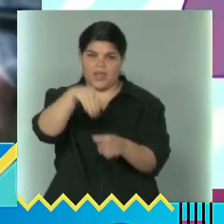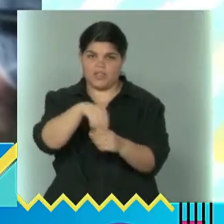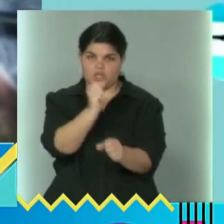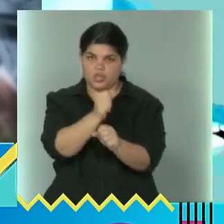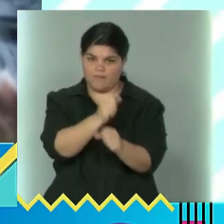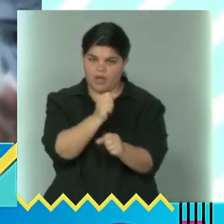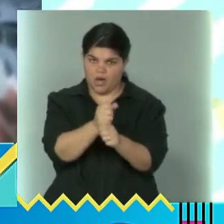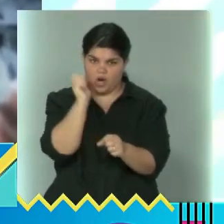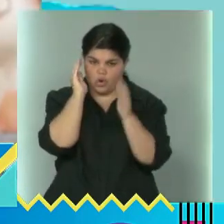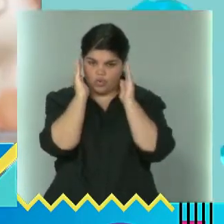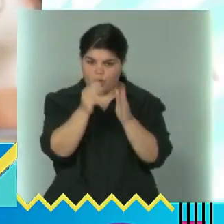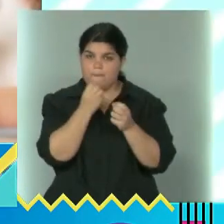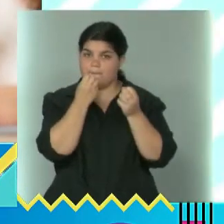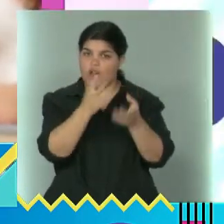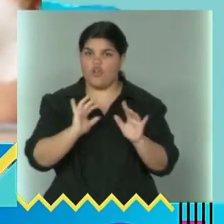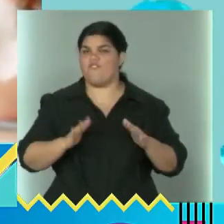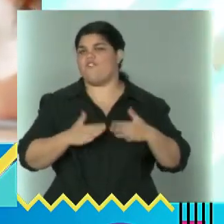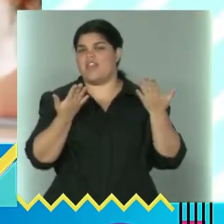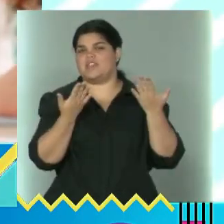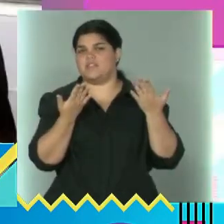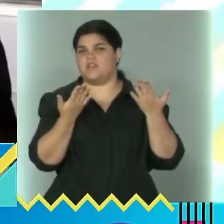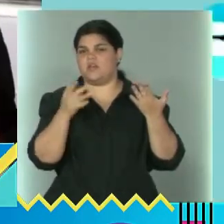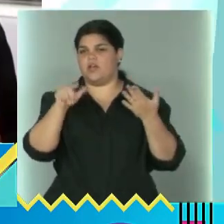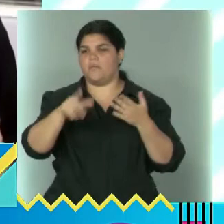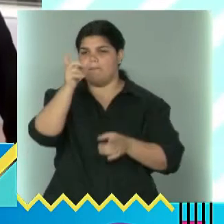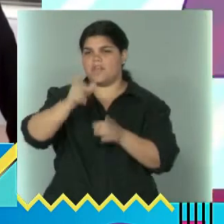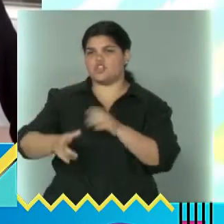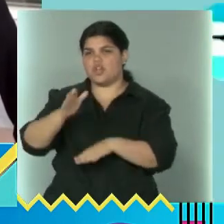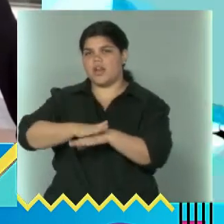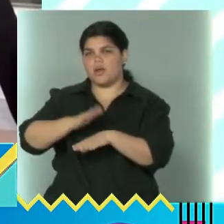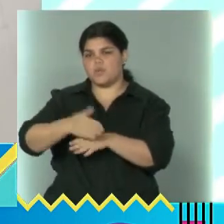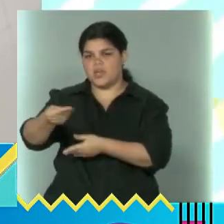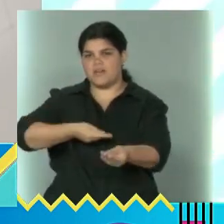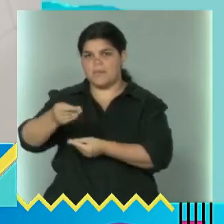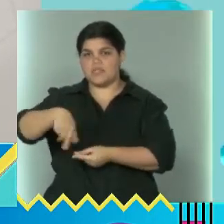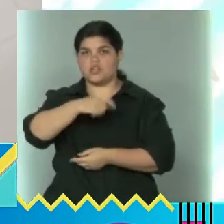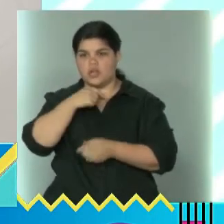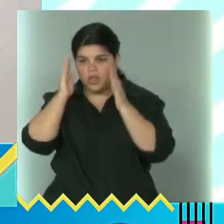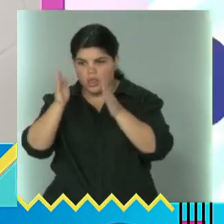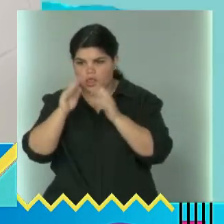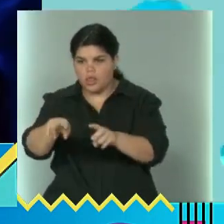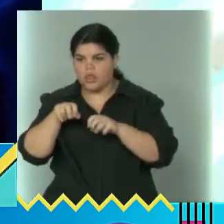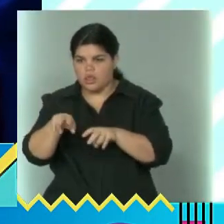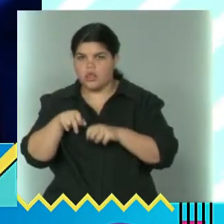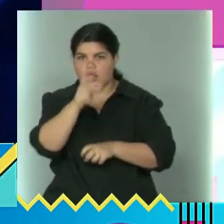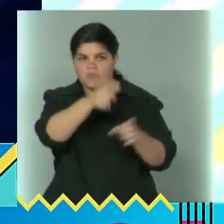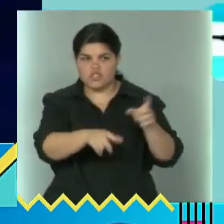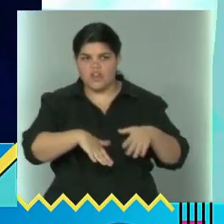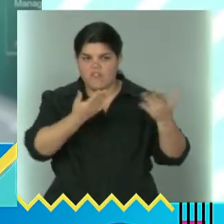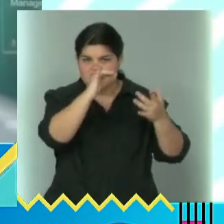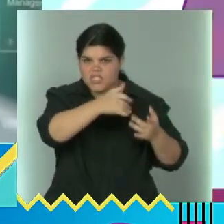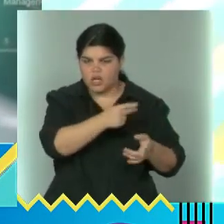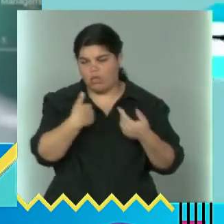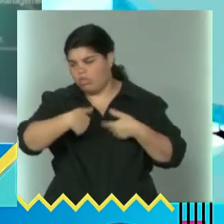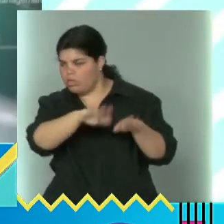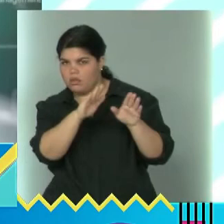están buscando eso, no. La mayoría de los empresarios están buscando rentabilidad en sus compañías. Ahora, sus compañías son mucho más rentables,